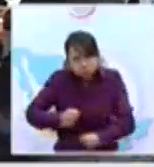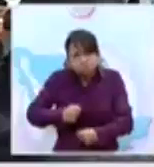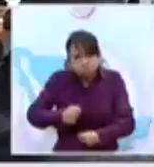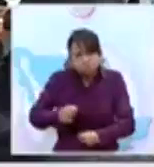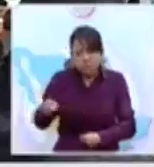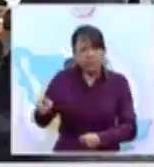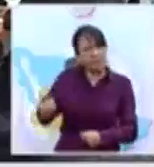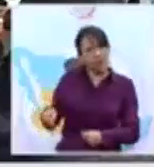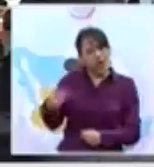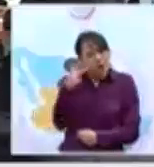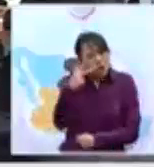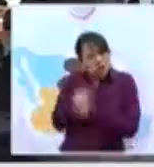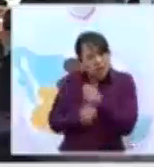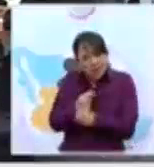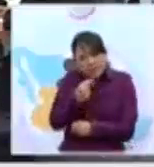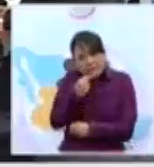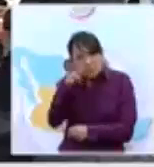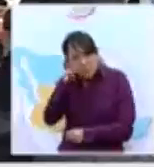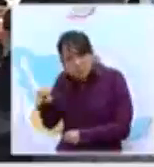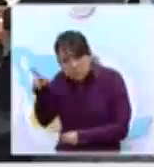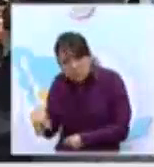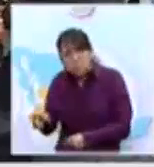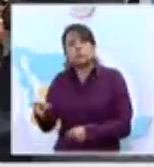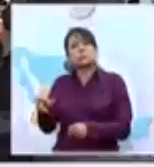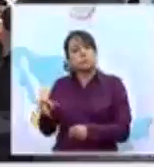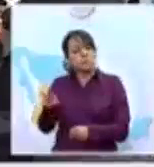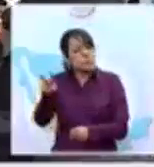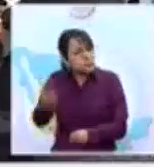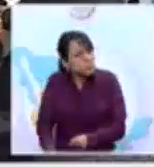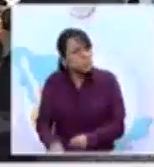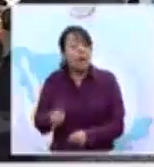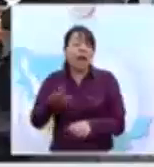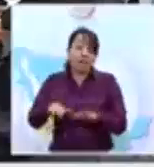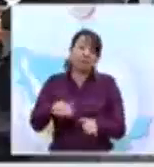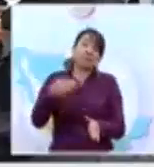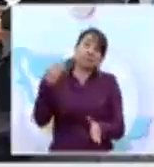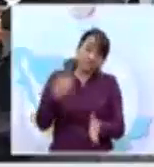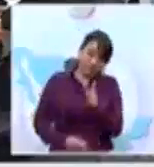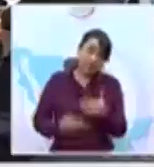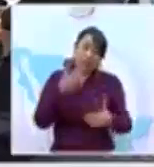extremadamente bajas, que nos hablan de una desnutrición anterior, y